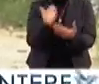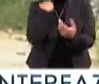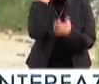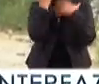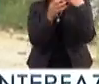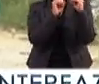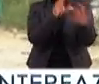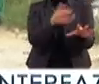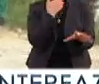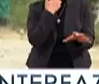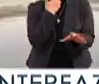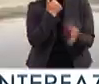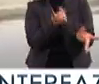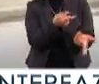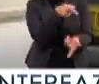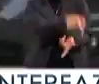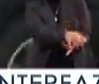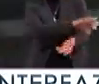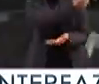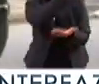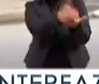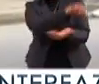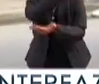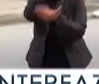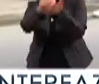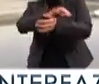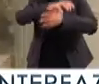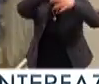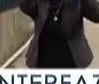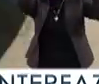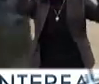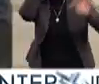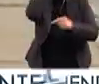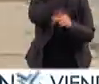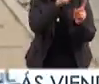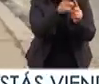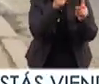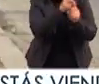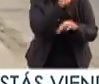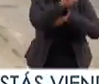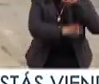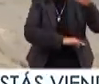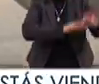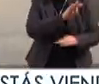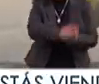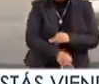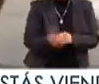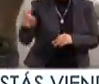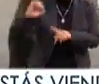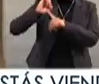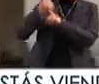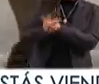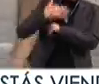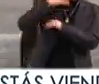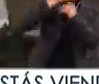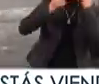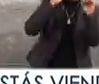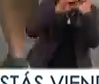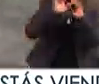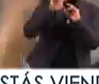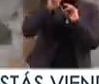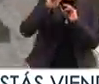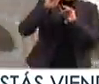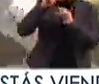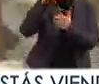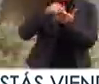materiales en desuso que se acumula volviéndose cada vez más difícil su tratamiento la situación de la basura en Estonia